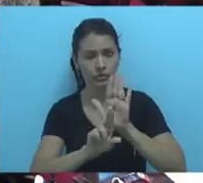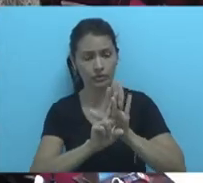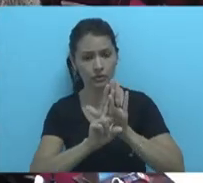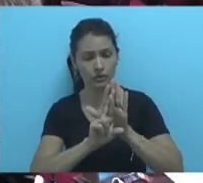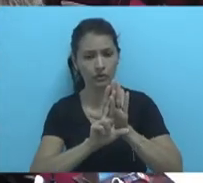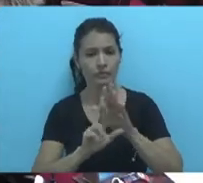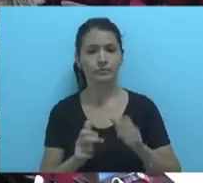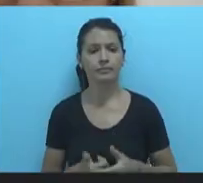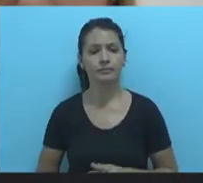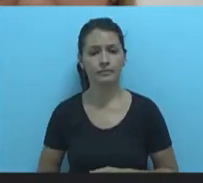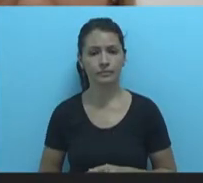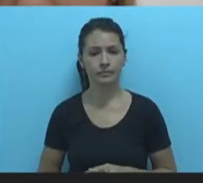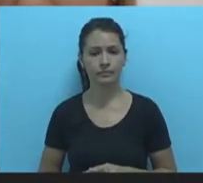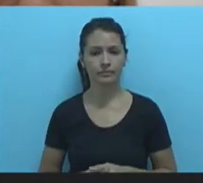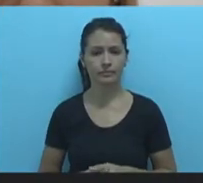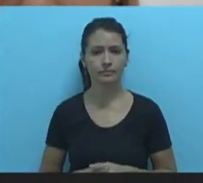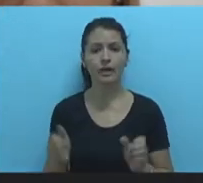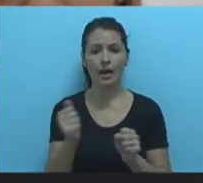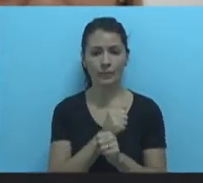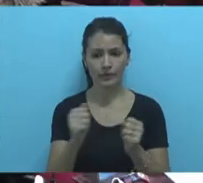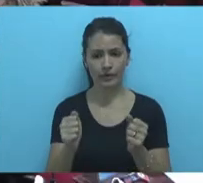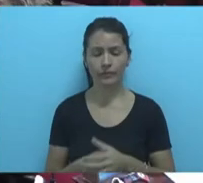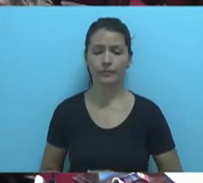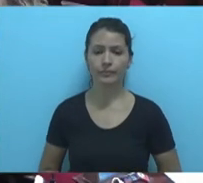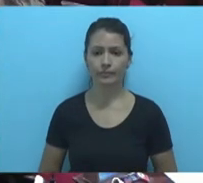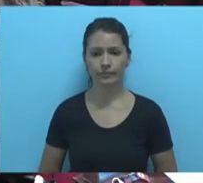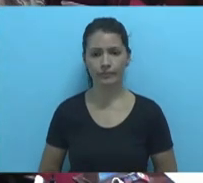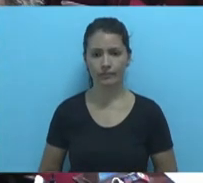la resolución resulta aprobada.